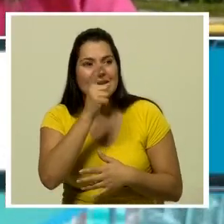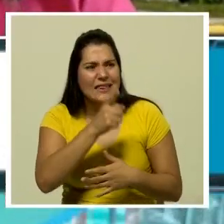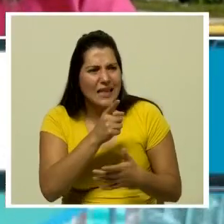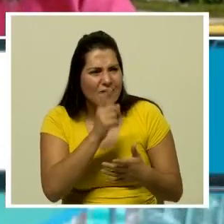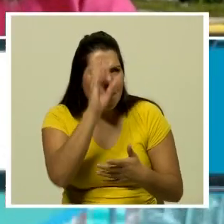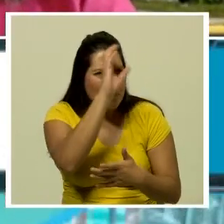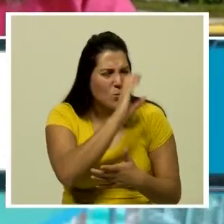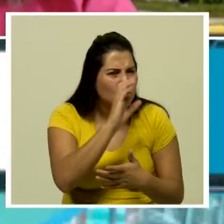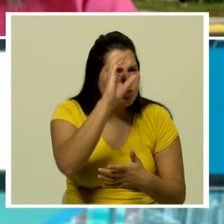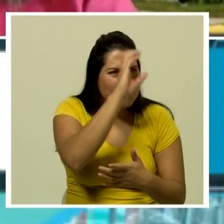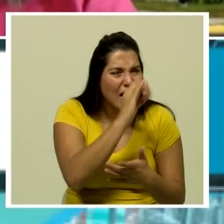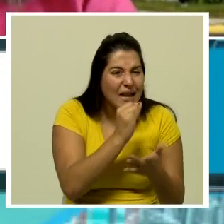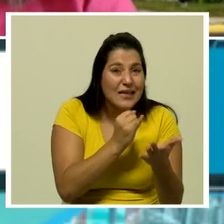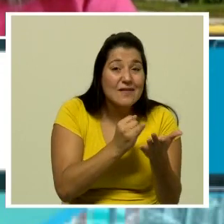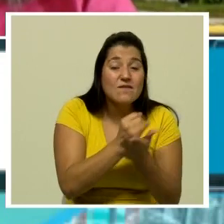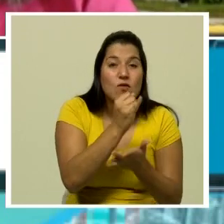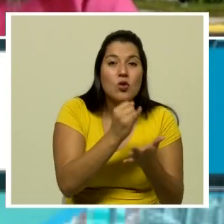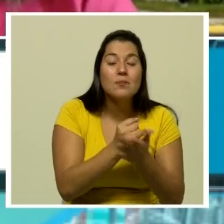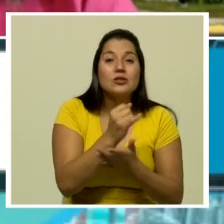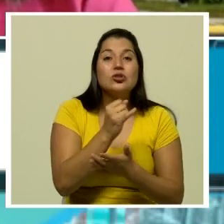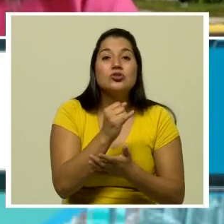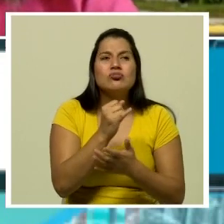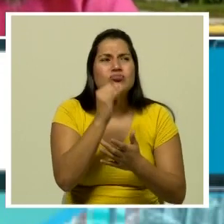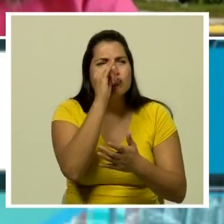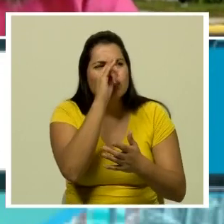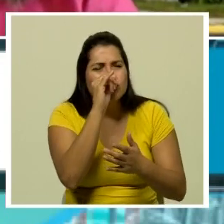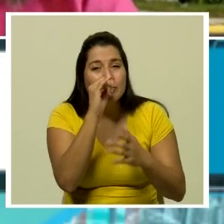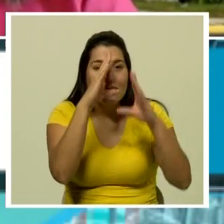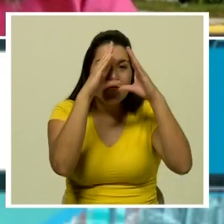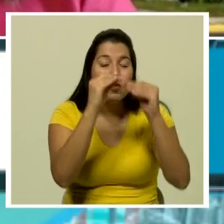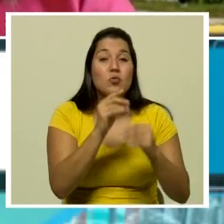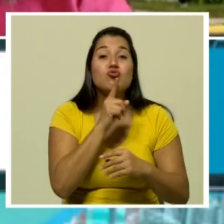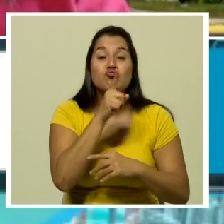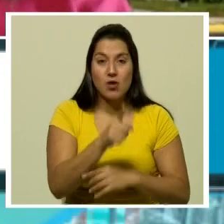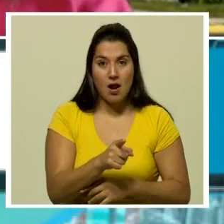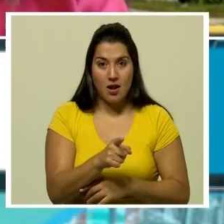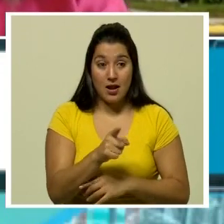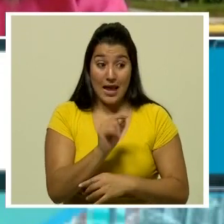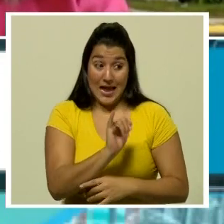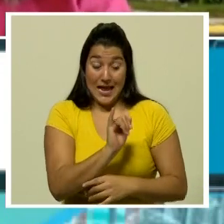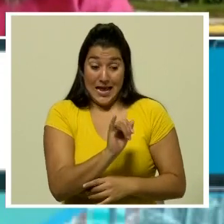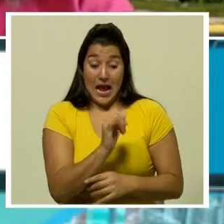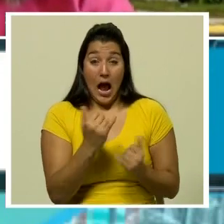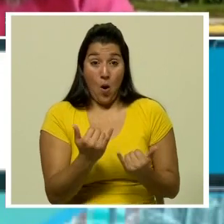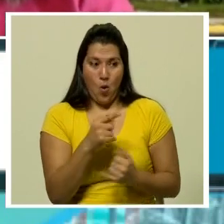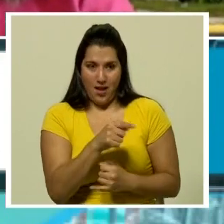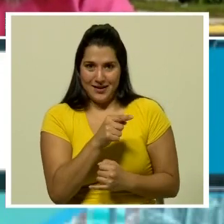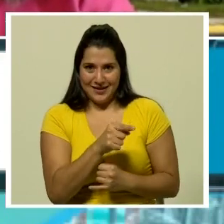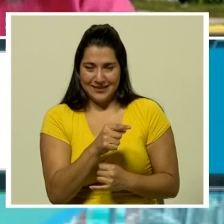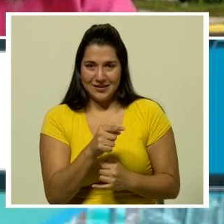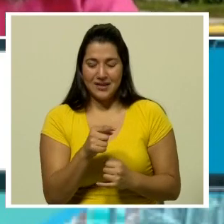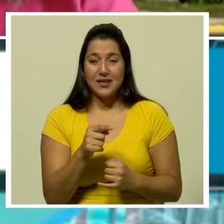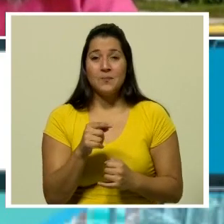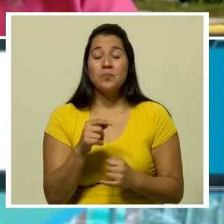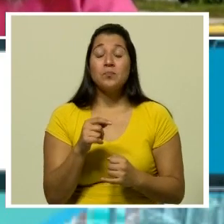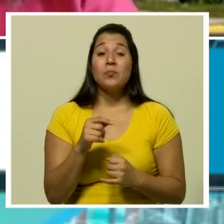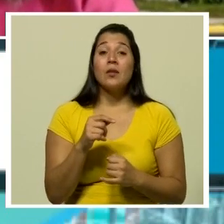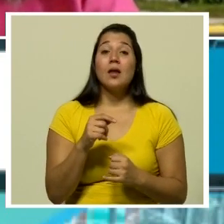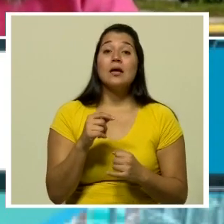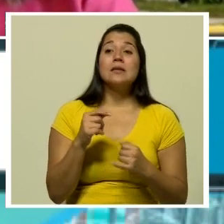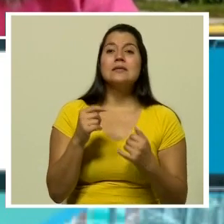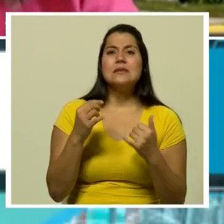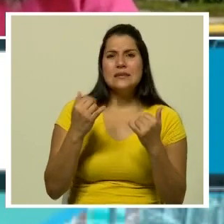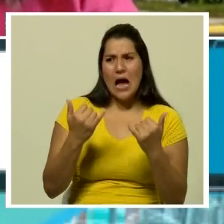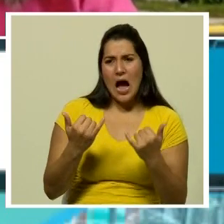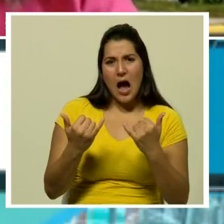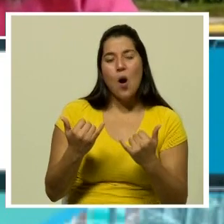la importante. Estamos en esa tercera etapa y si bien ha causado, y lo podemos conversar adelante, ha